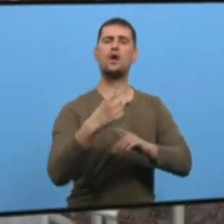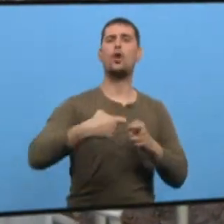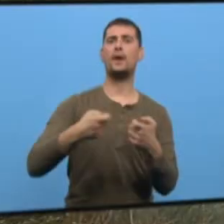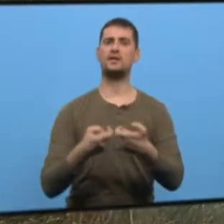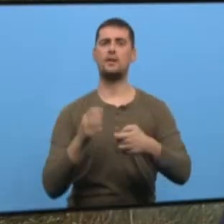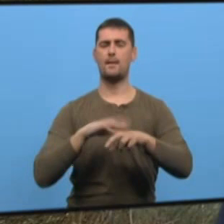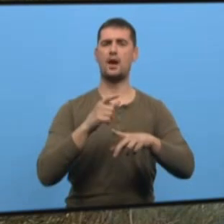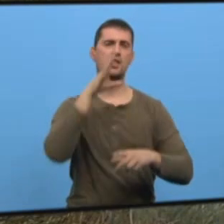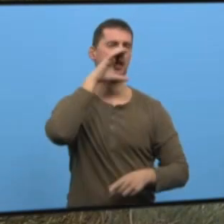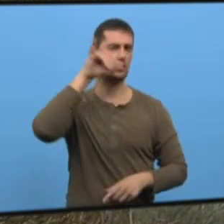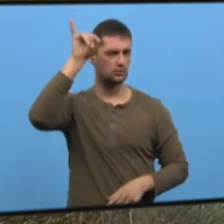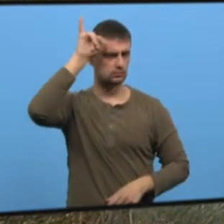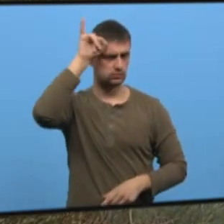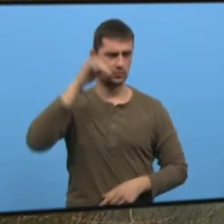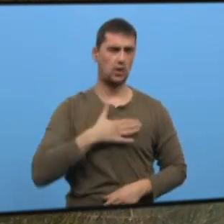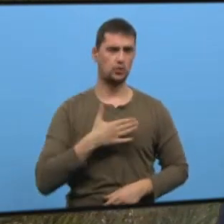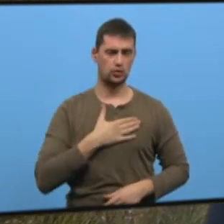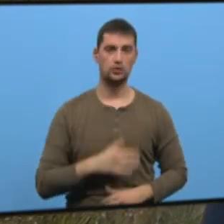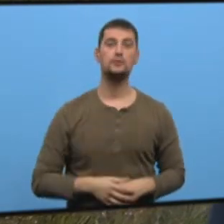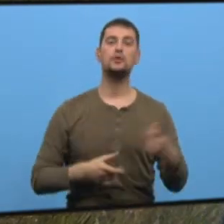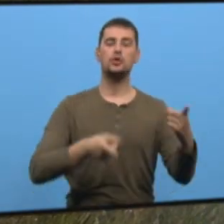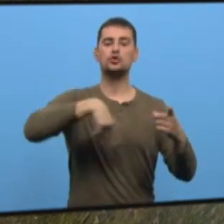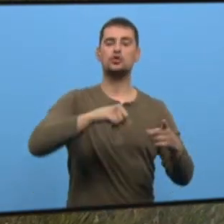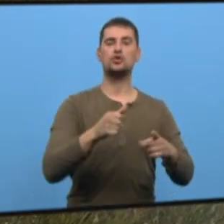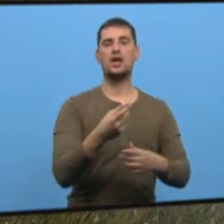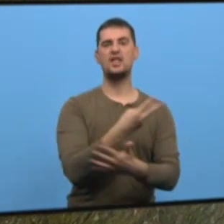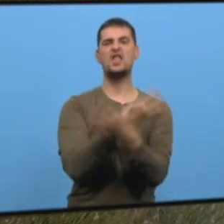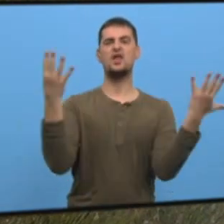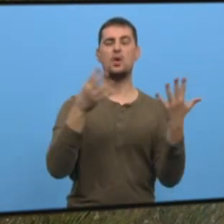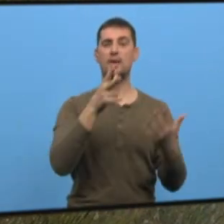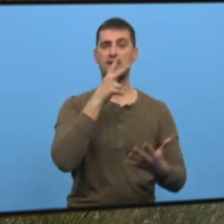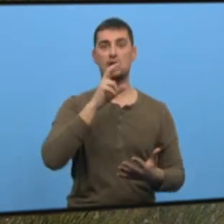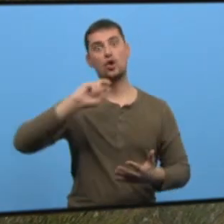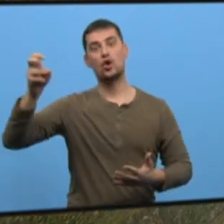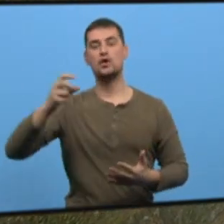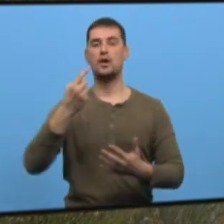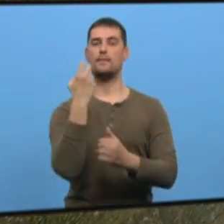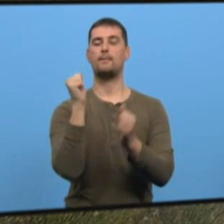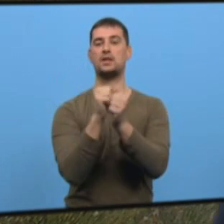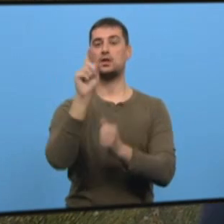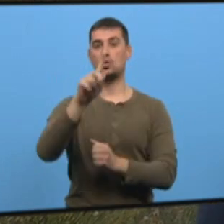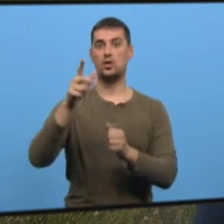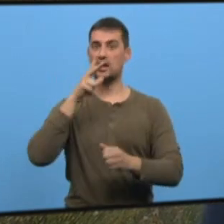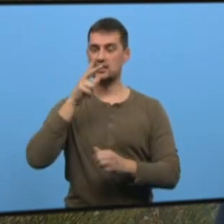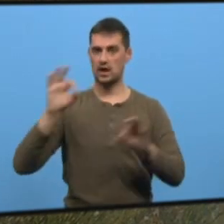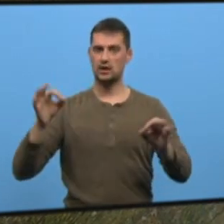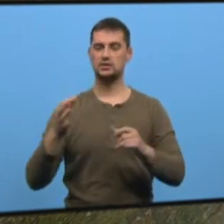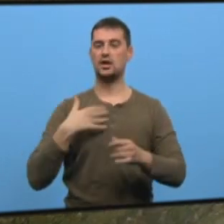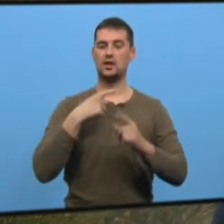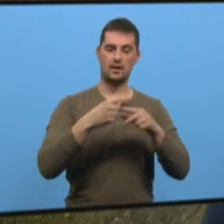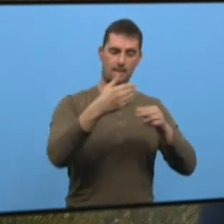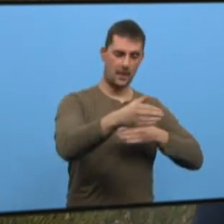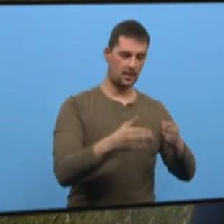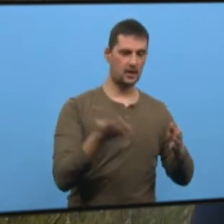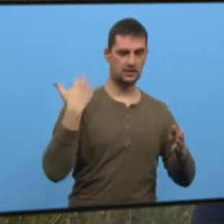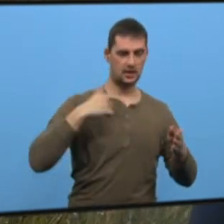autóctona fincos una finca sonar y que son1 son está deas parcelas porque